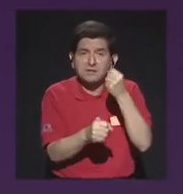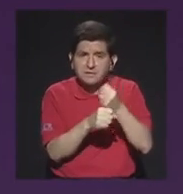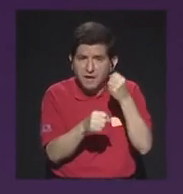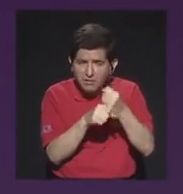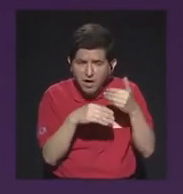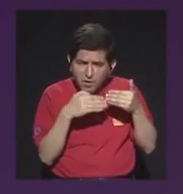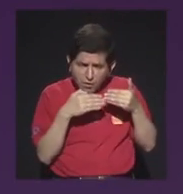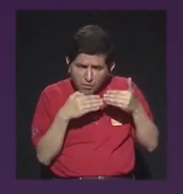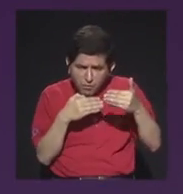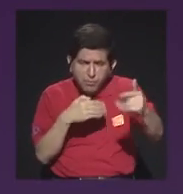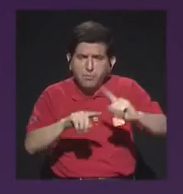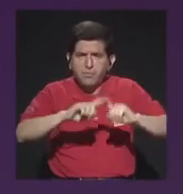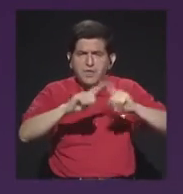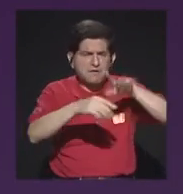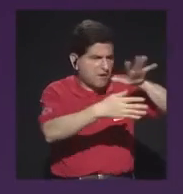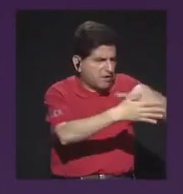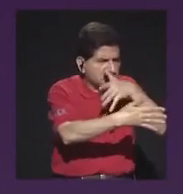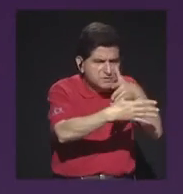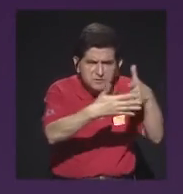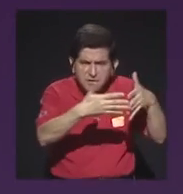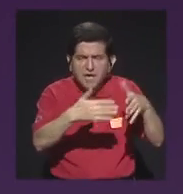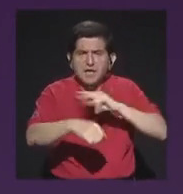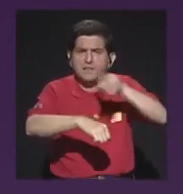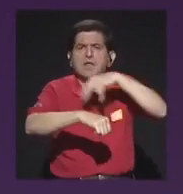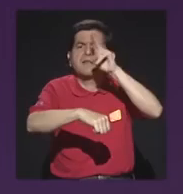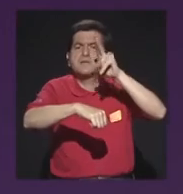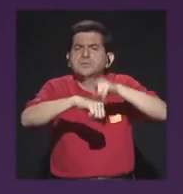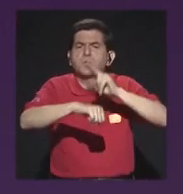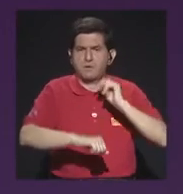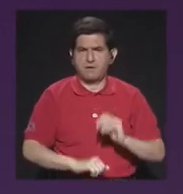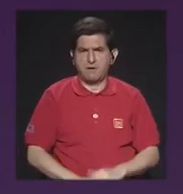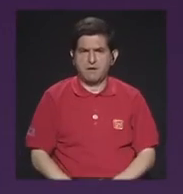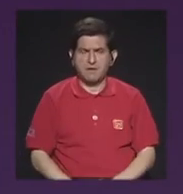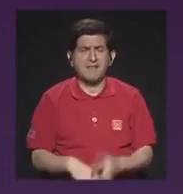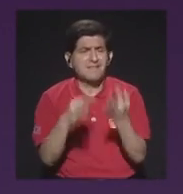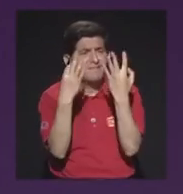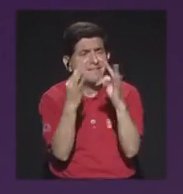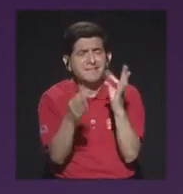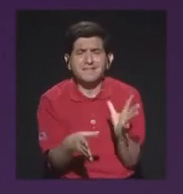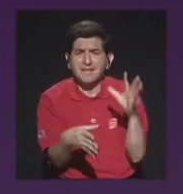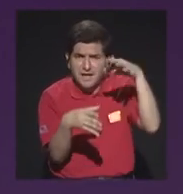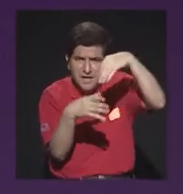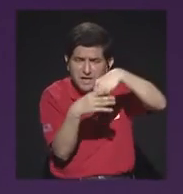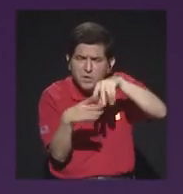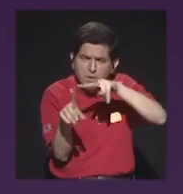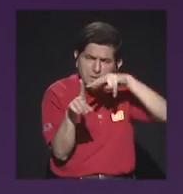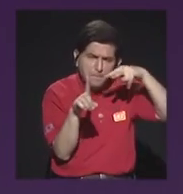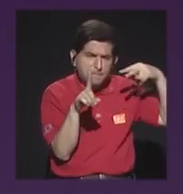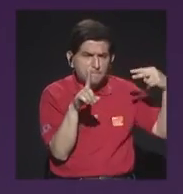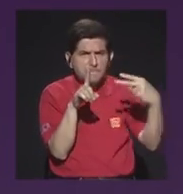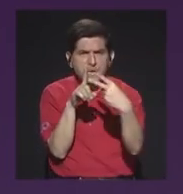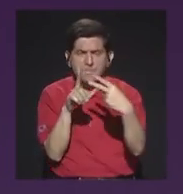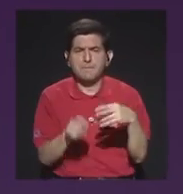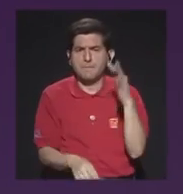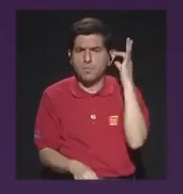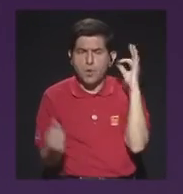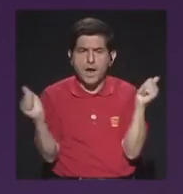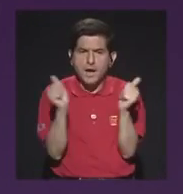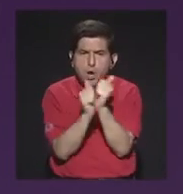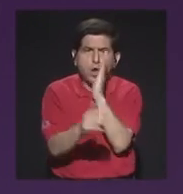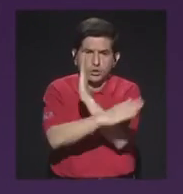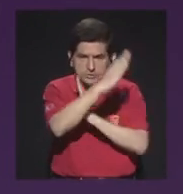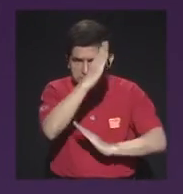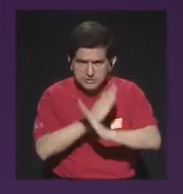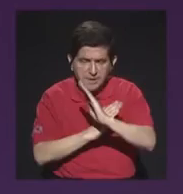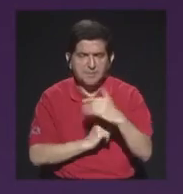hecho con las diferentes agendas a nivel nacional de lograr incluir la perspectiva de mujeres con